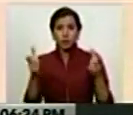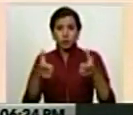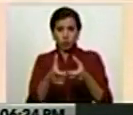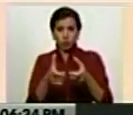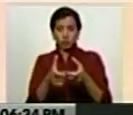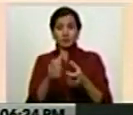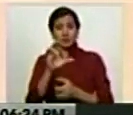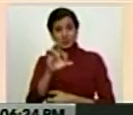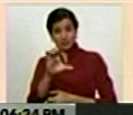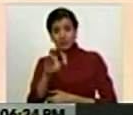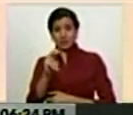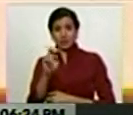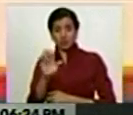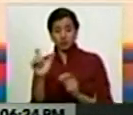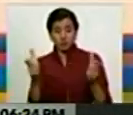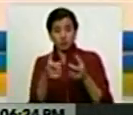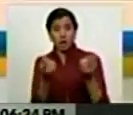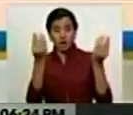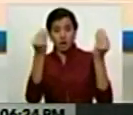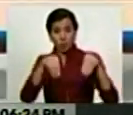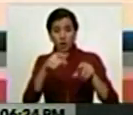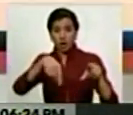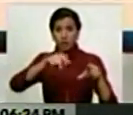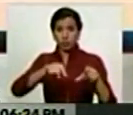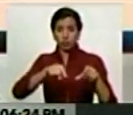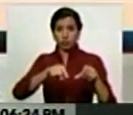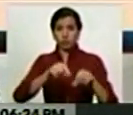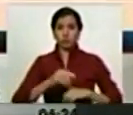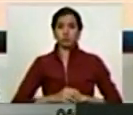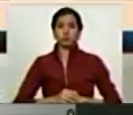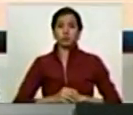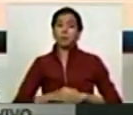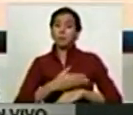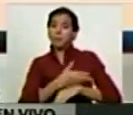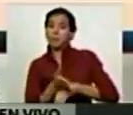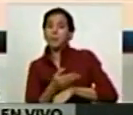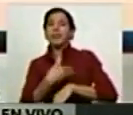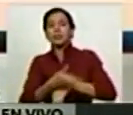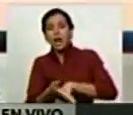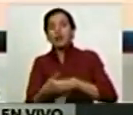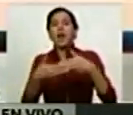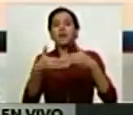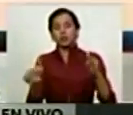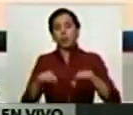Electoral que acordara la extensión de este horario.